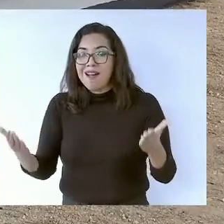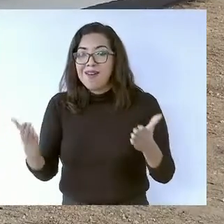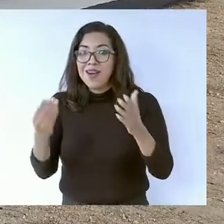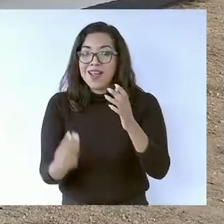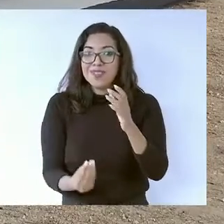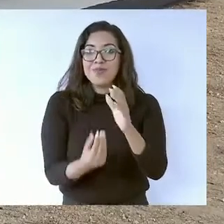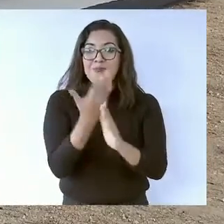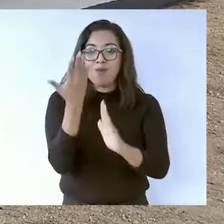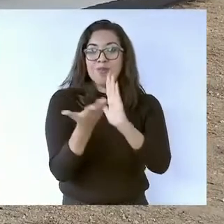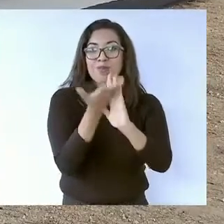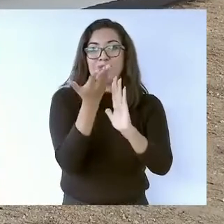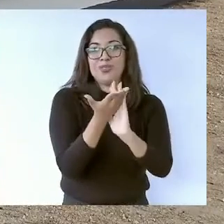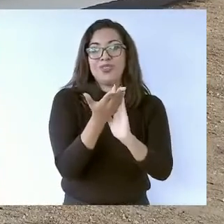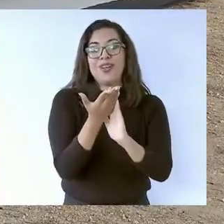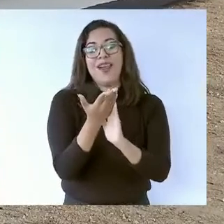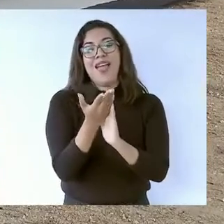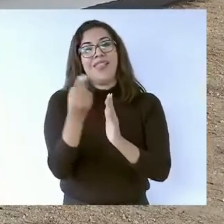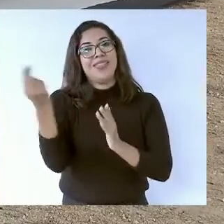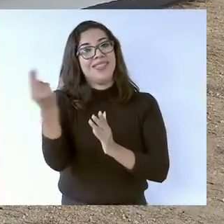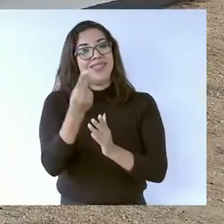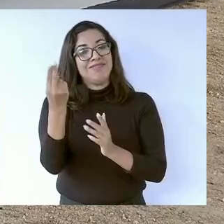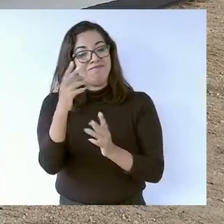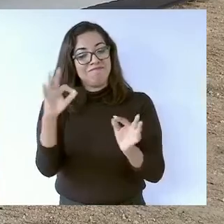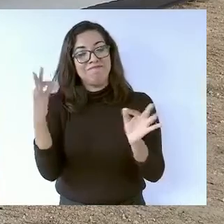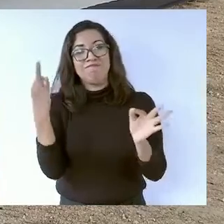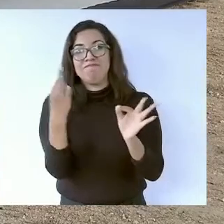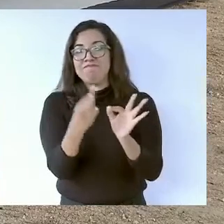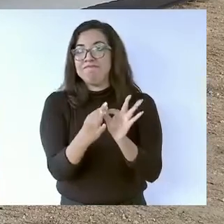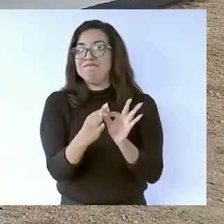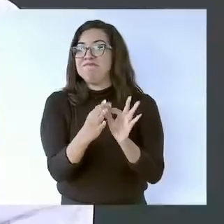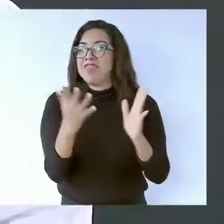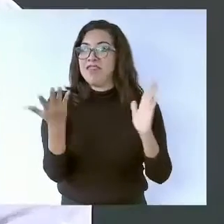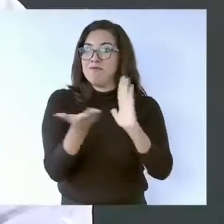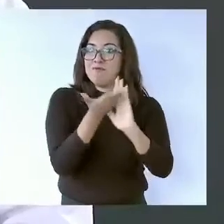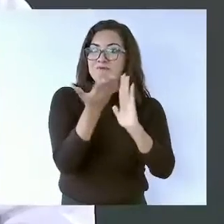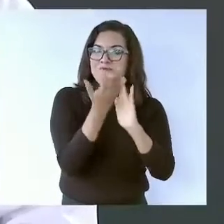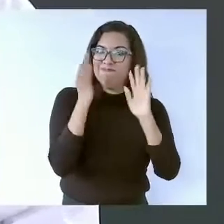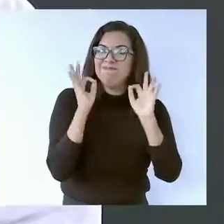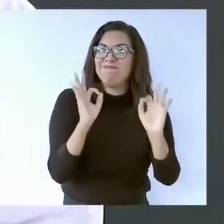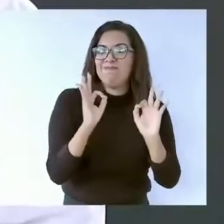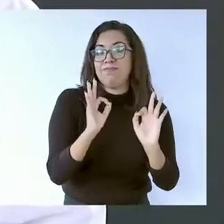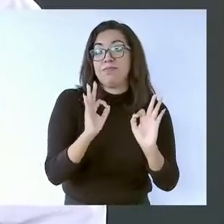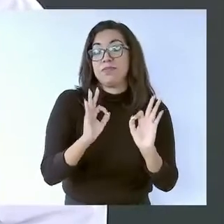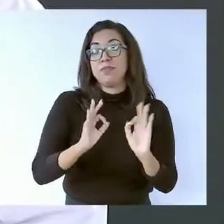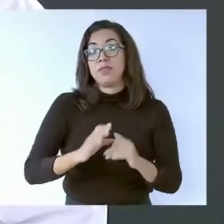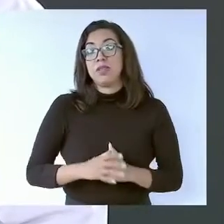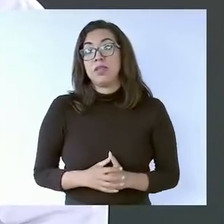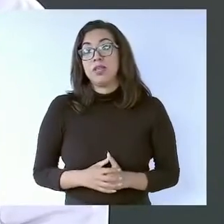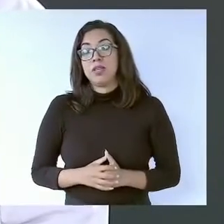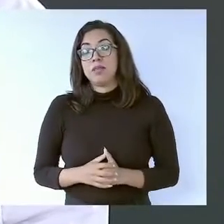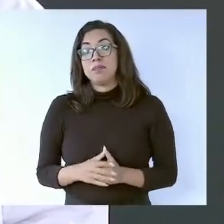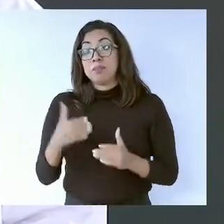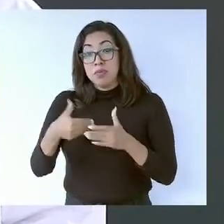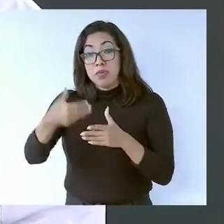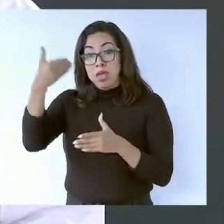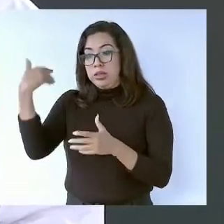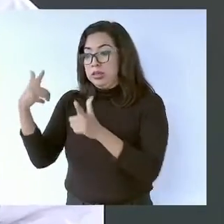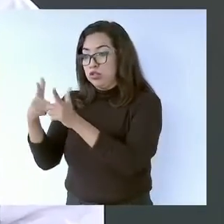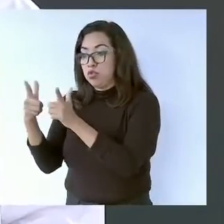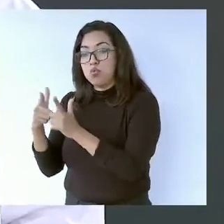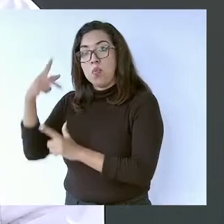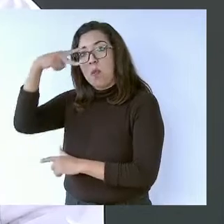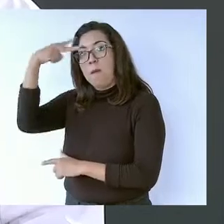mejores capacidades técnicas. Para formar este consorcio, hemos seguido una filosofía de plena